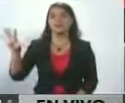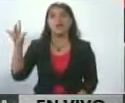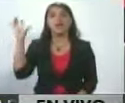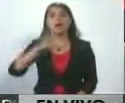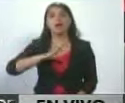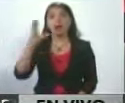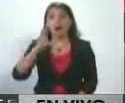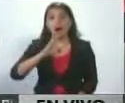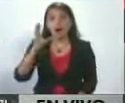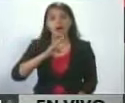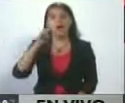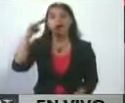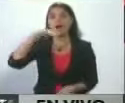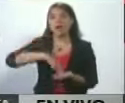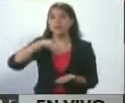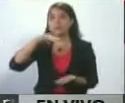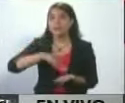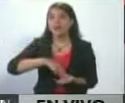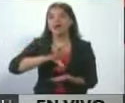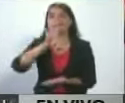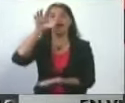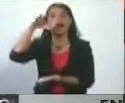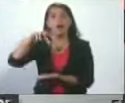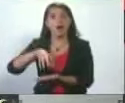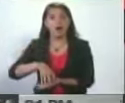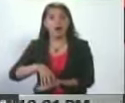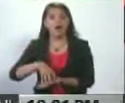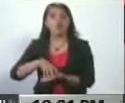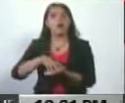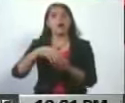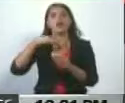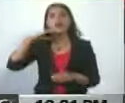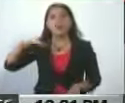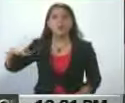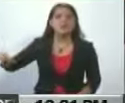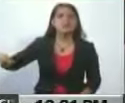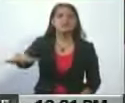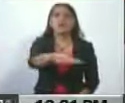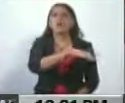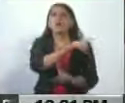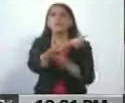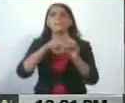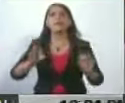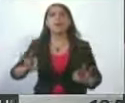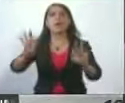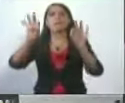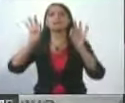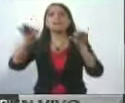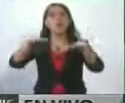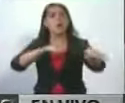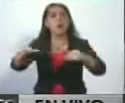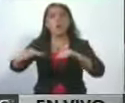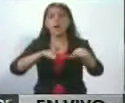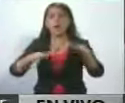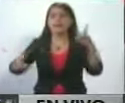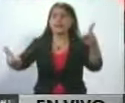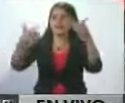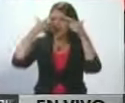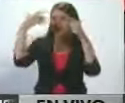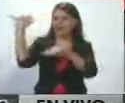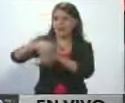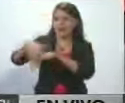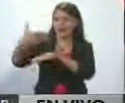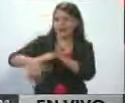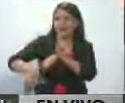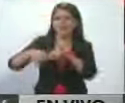en Miranda, en Aragua, en los Llanos y en Cojedes. El chavismo está en la calle y no lo